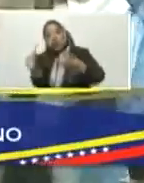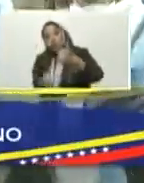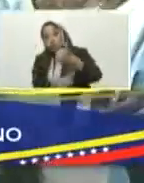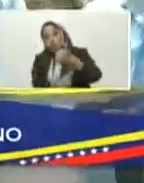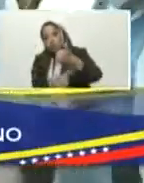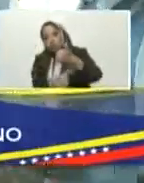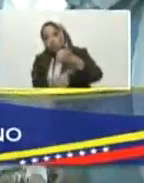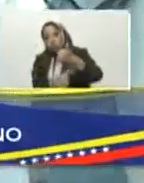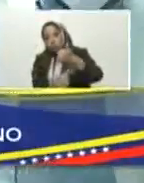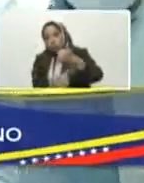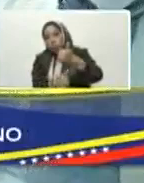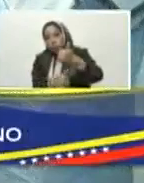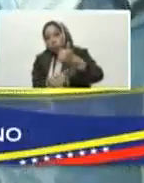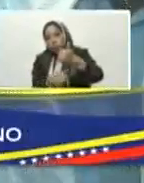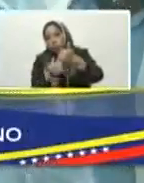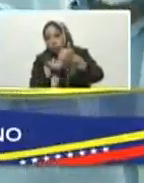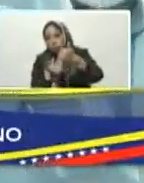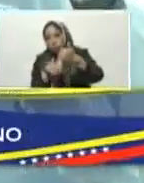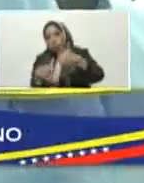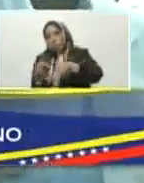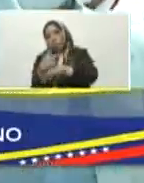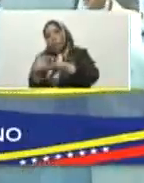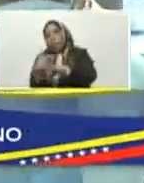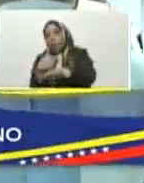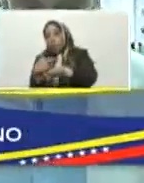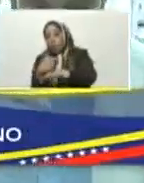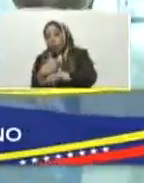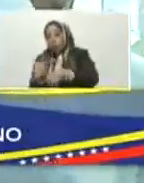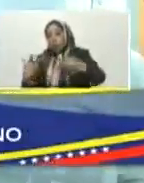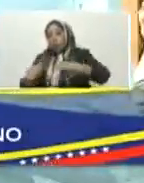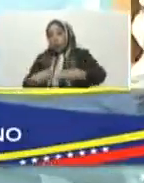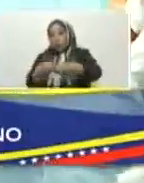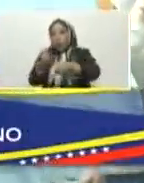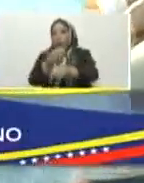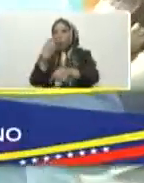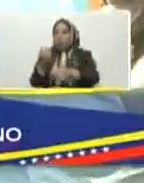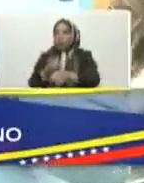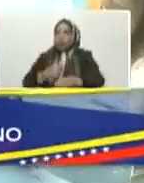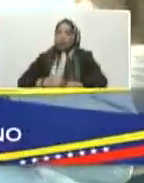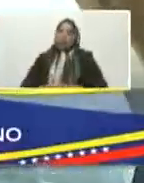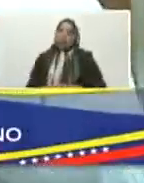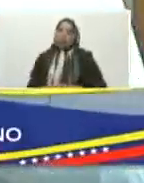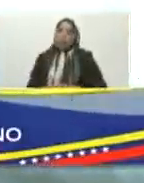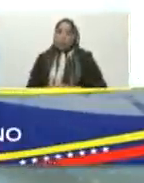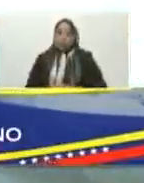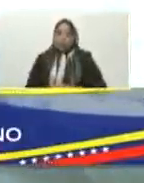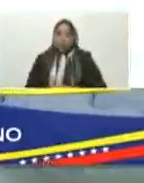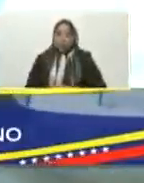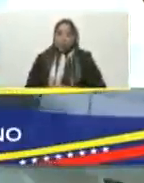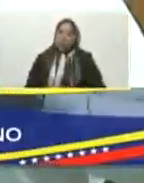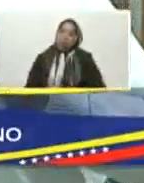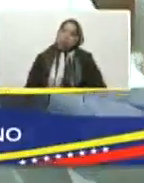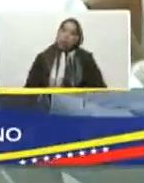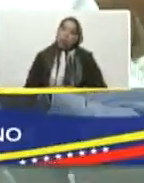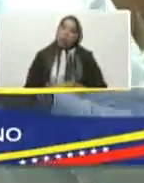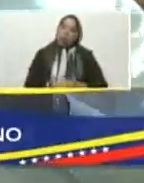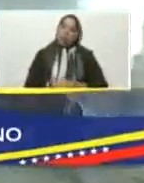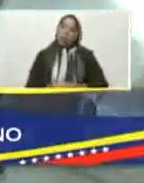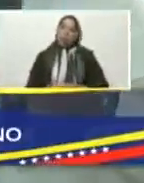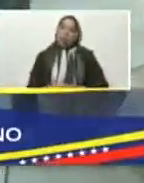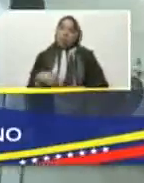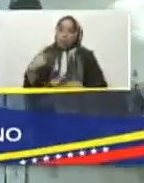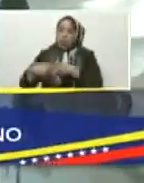Bueno, gobernador, seguimos adelante entonces. En este proceso de entrega